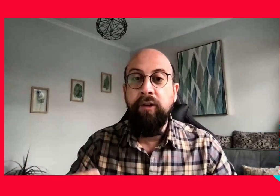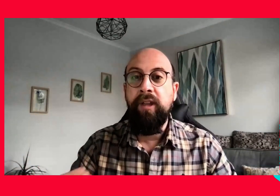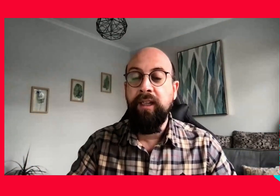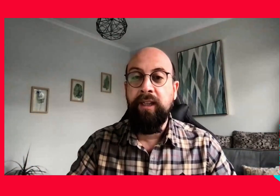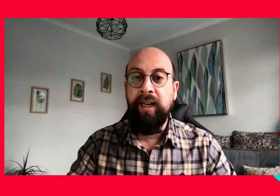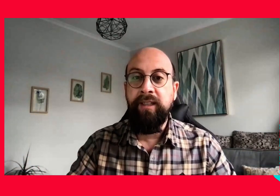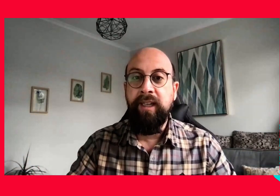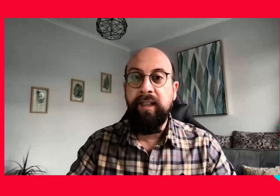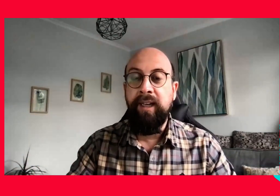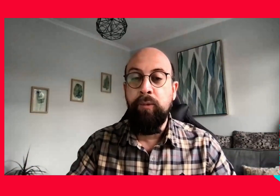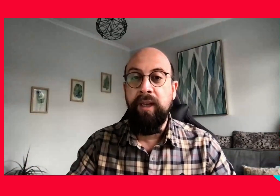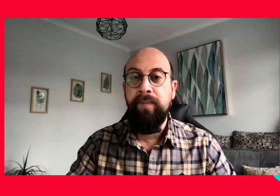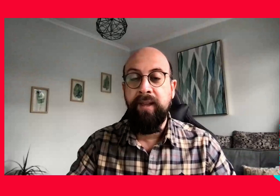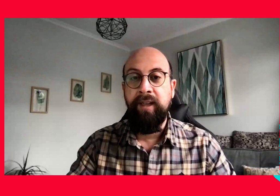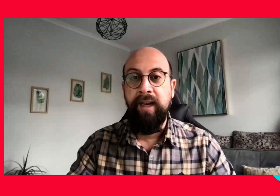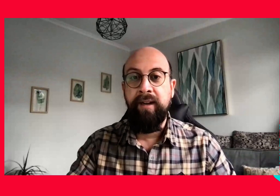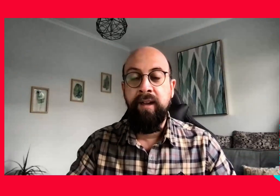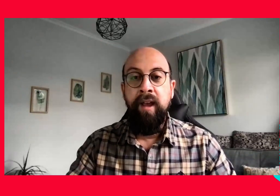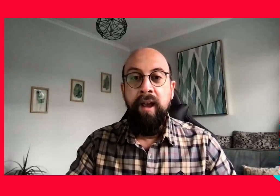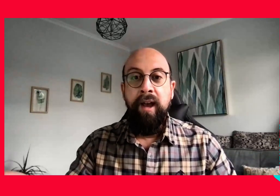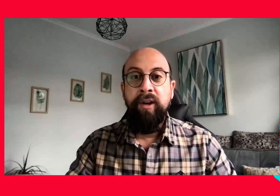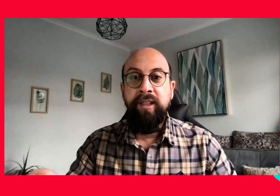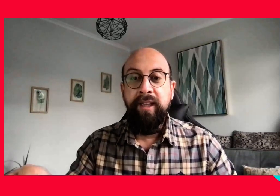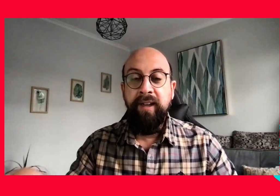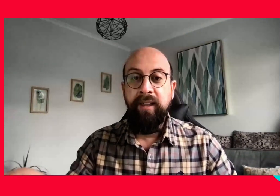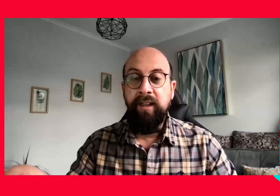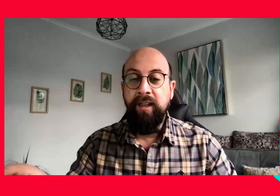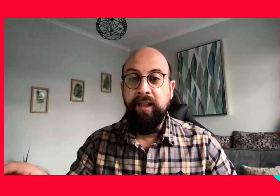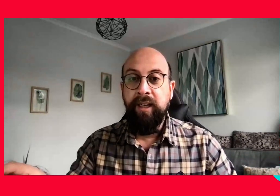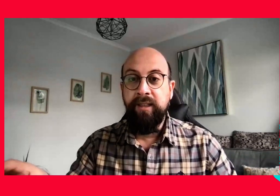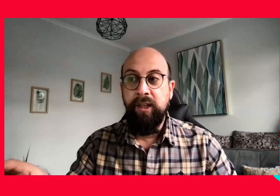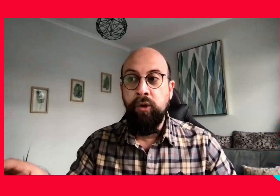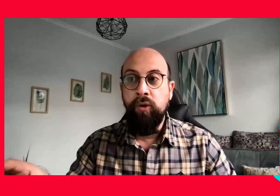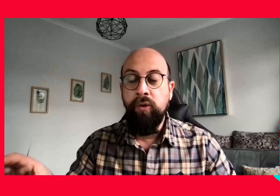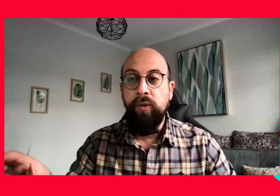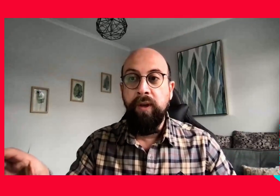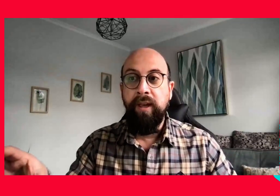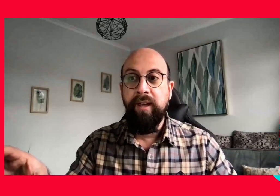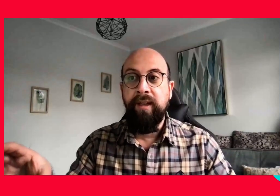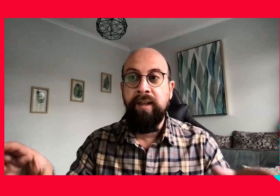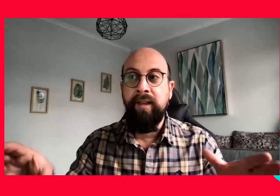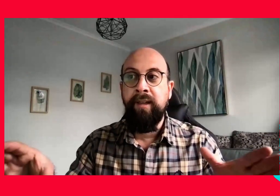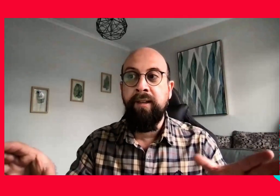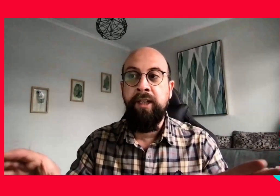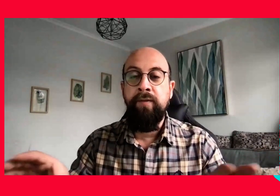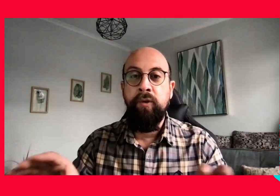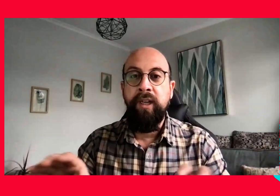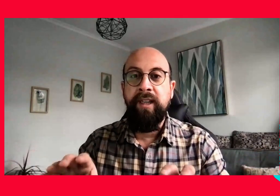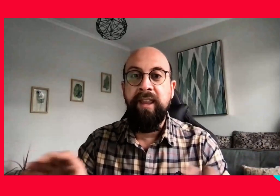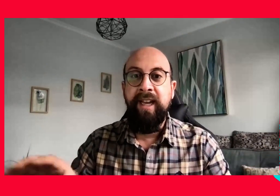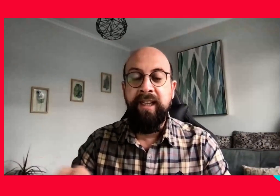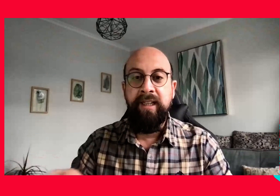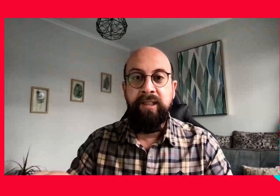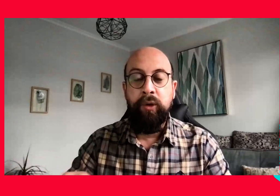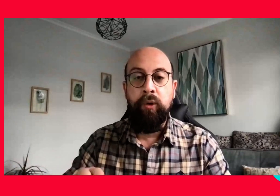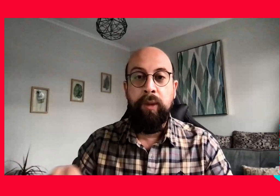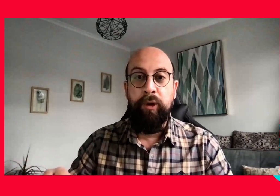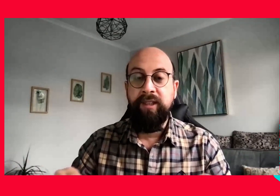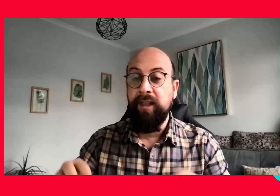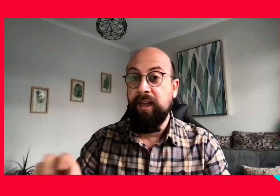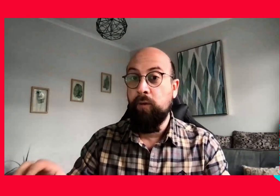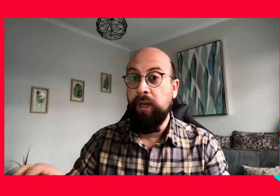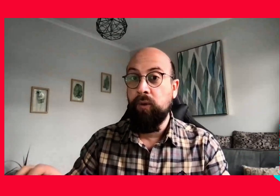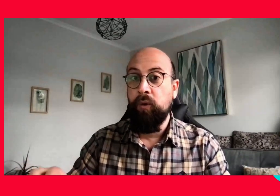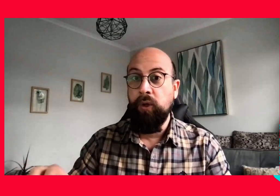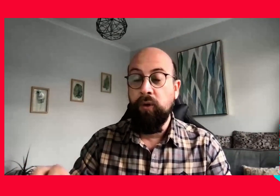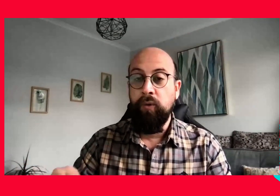decía Fernando, de interés que tenemos que investigar. Ahora, si esta variante de interés, yo llevo esta data, ¿cierto?, que